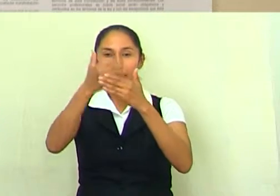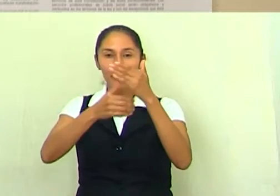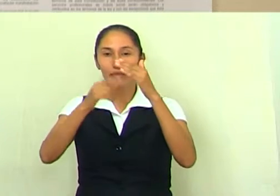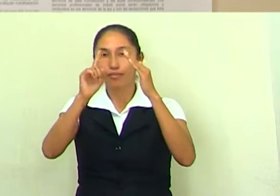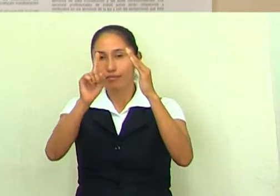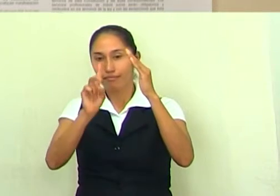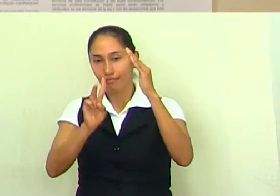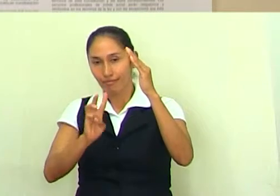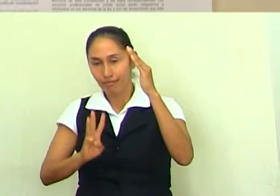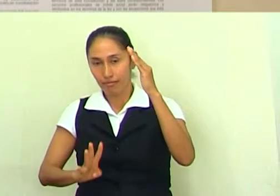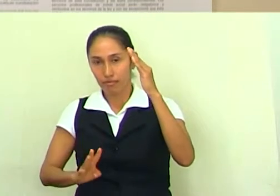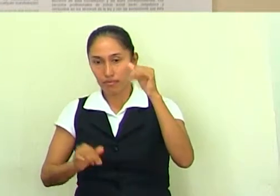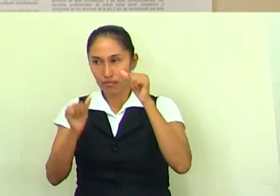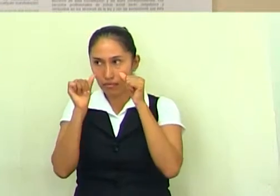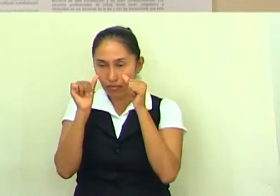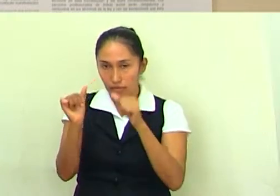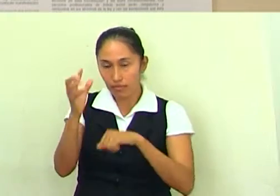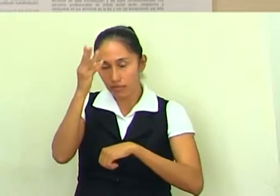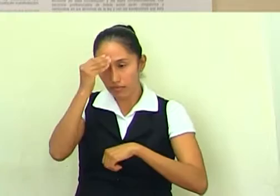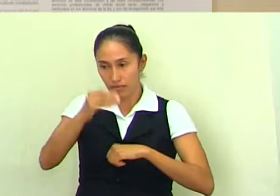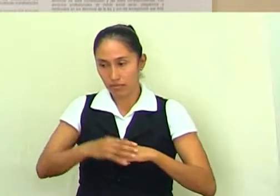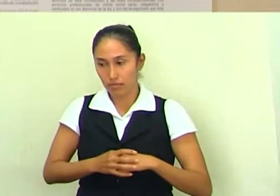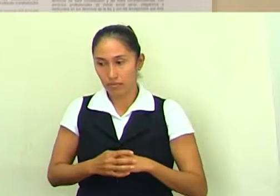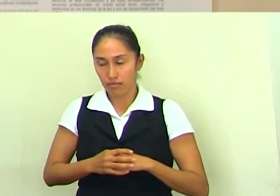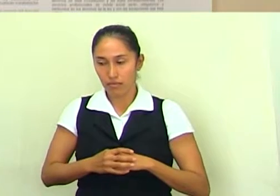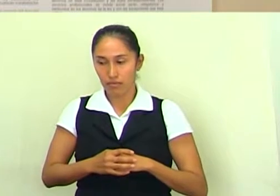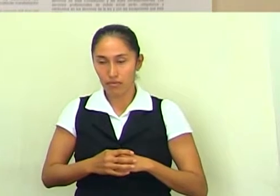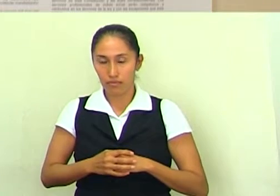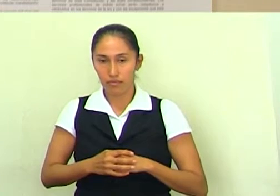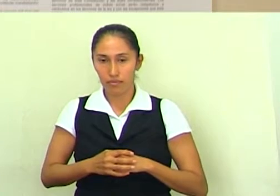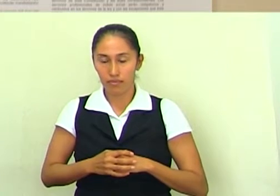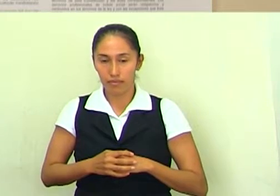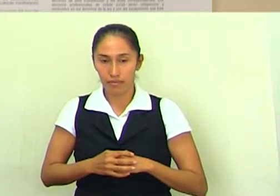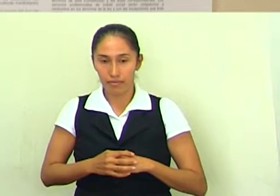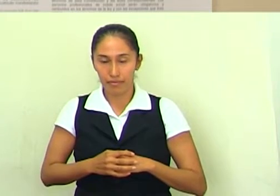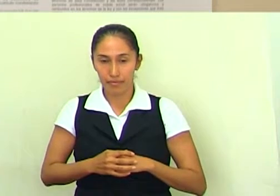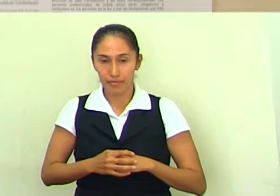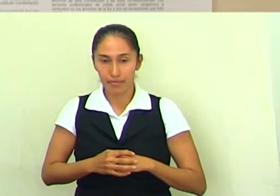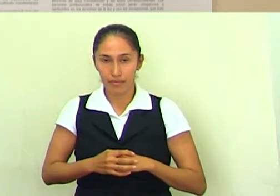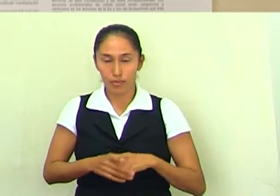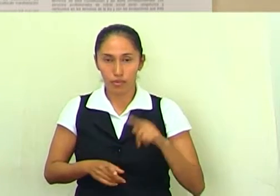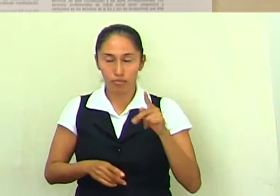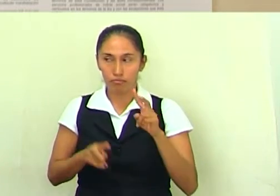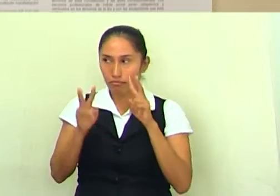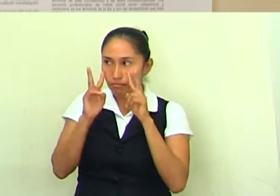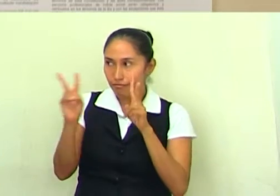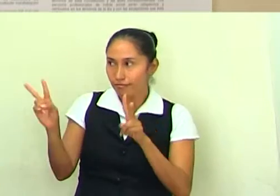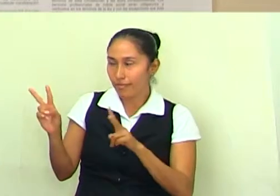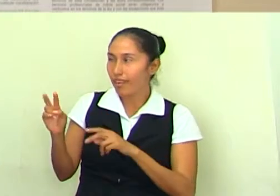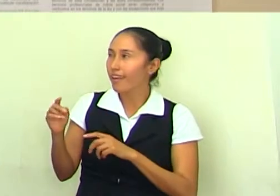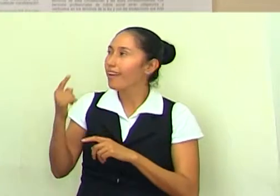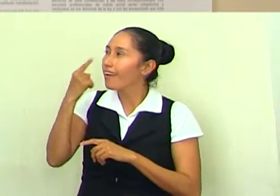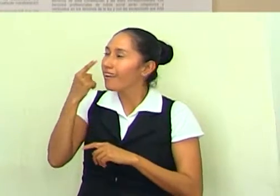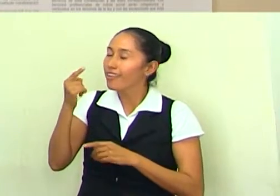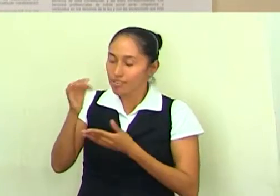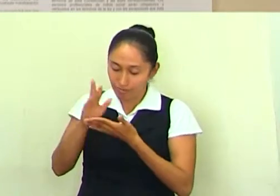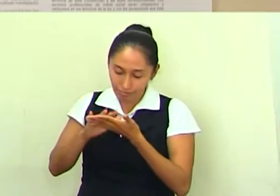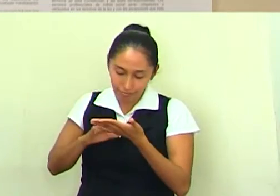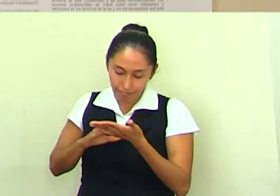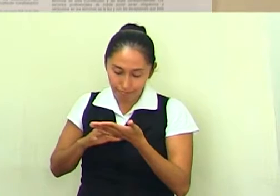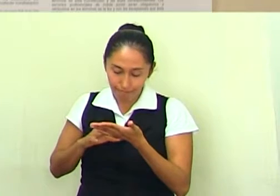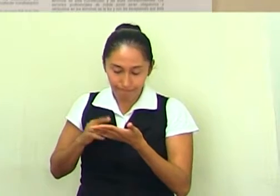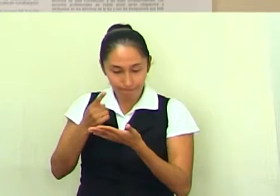jóvenes, porque quisiera que fueran entrando en ellos para que sea más fácil la comprensión y la interpretación de